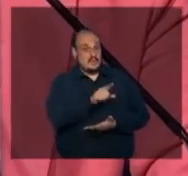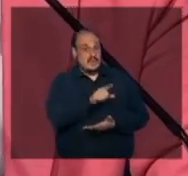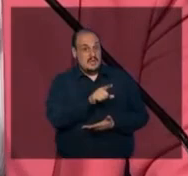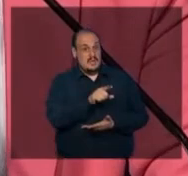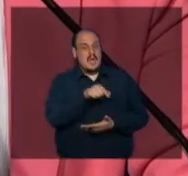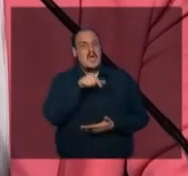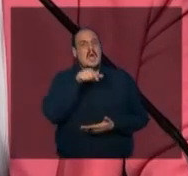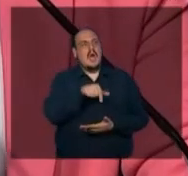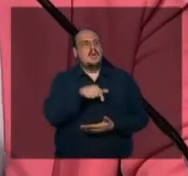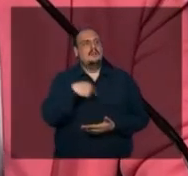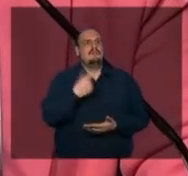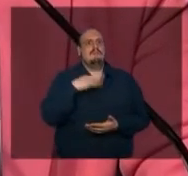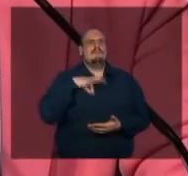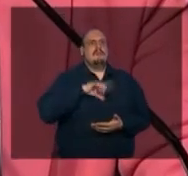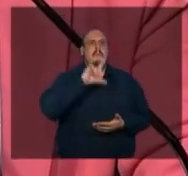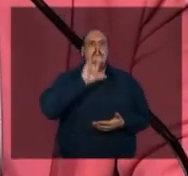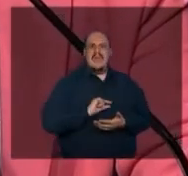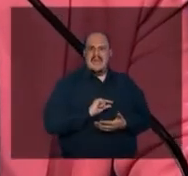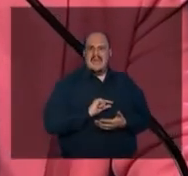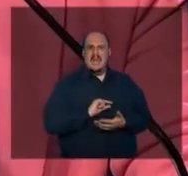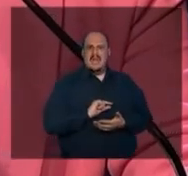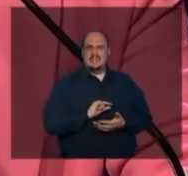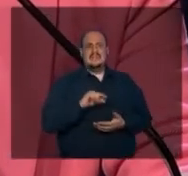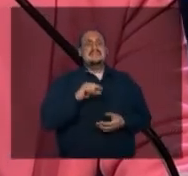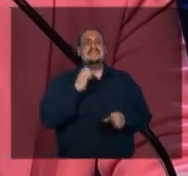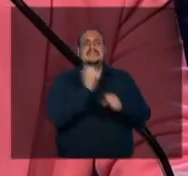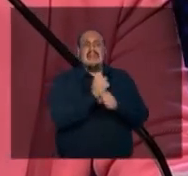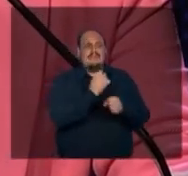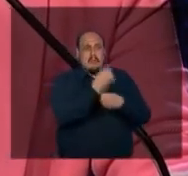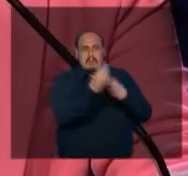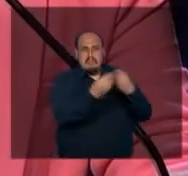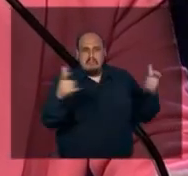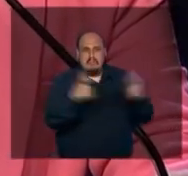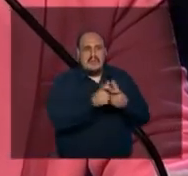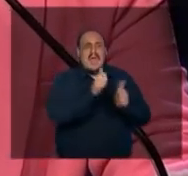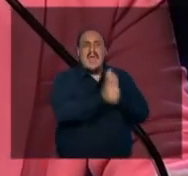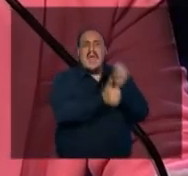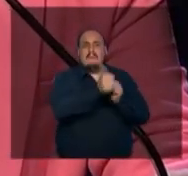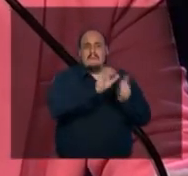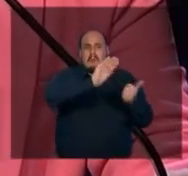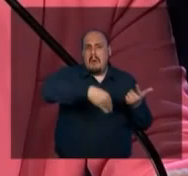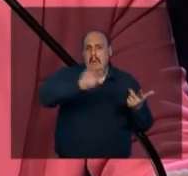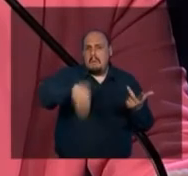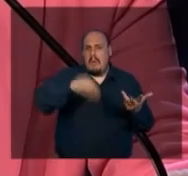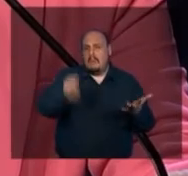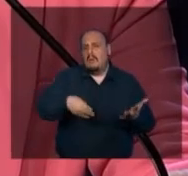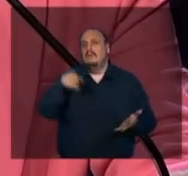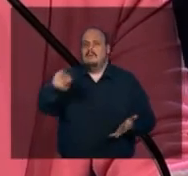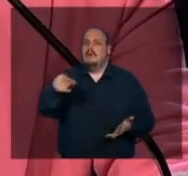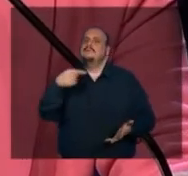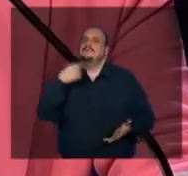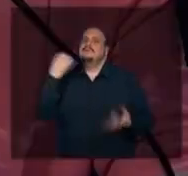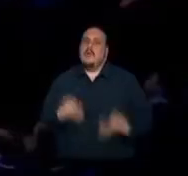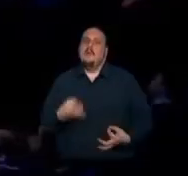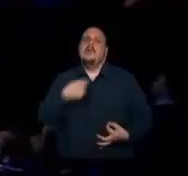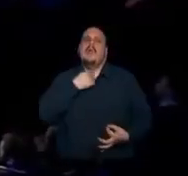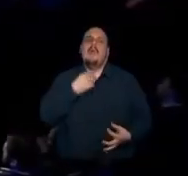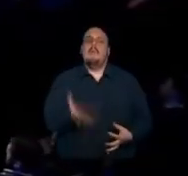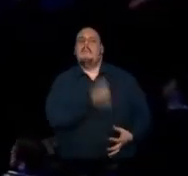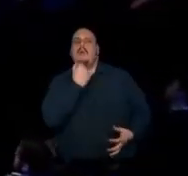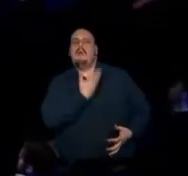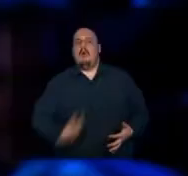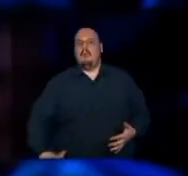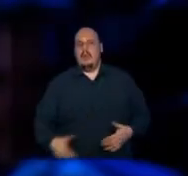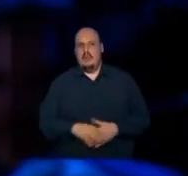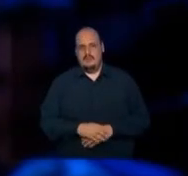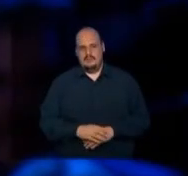vamos a tener muchísimo menos y vamos a tener un nivel de desempleo enorme y todas las empresas quebradas que seguro vos vas a querer nacionalizar Gracias